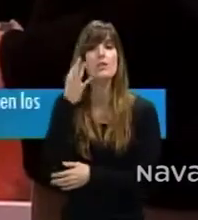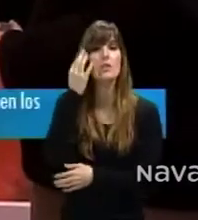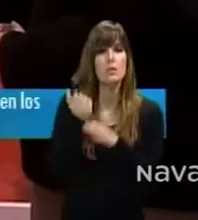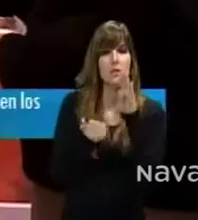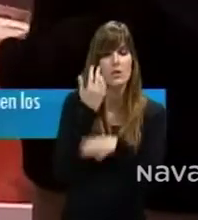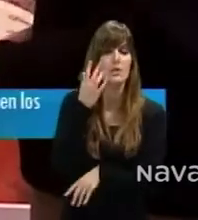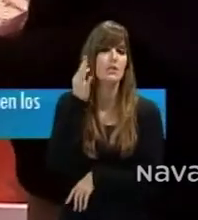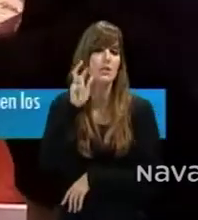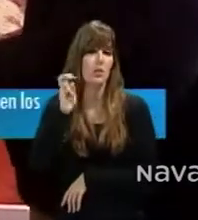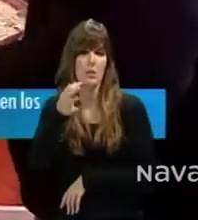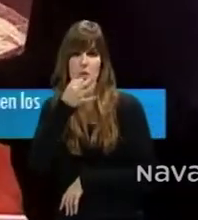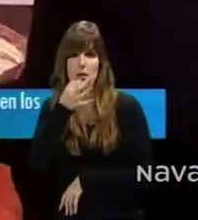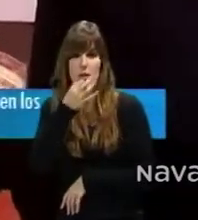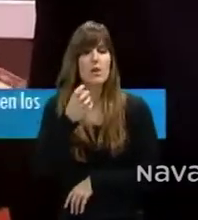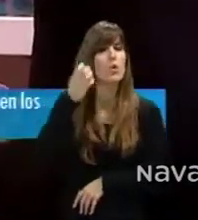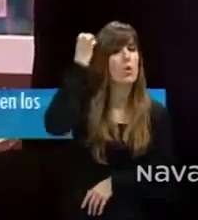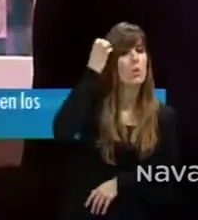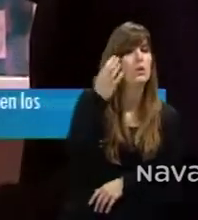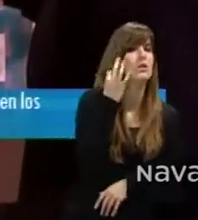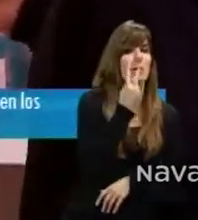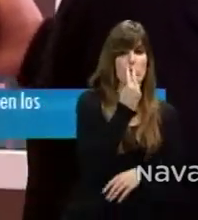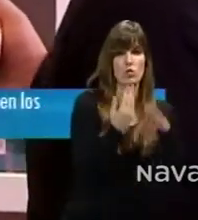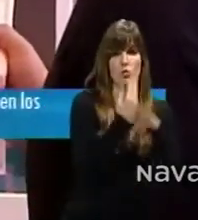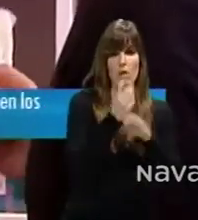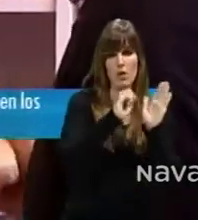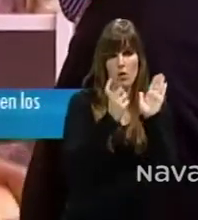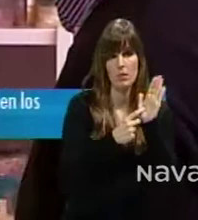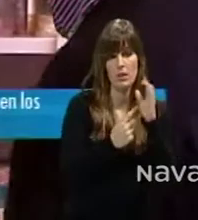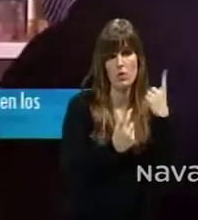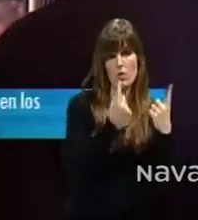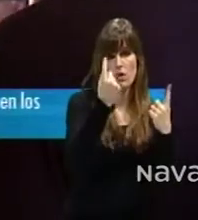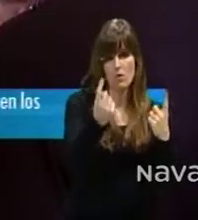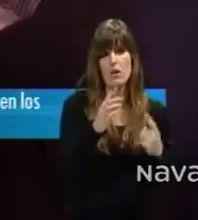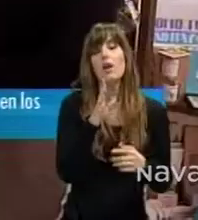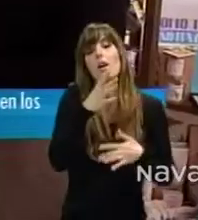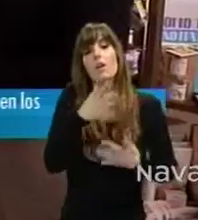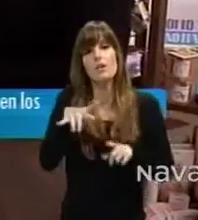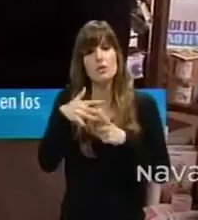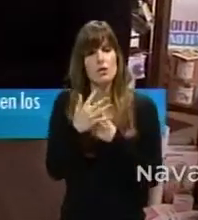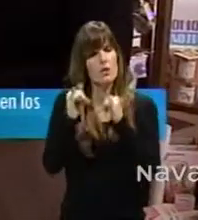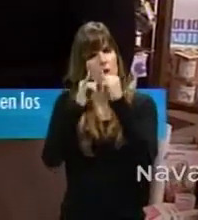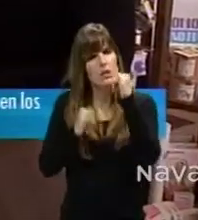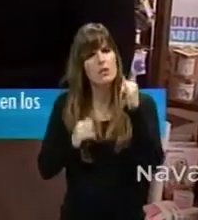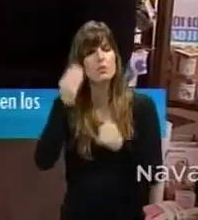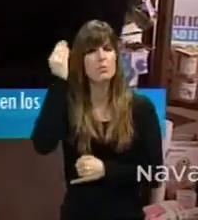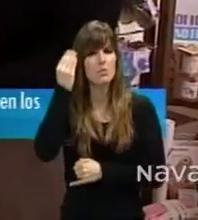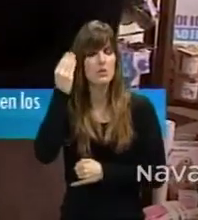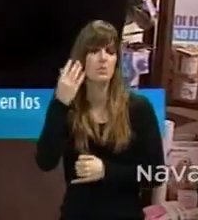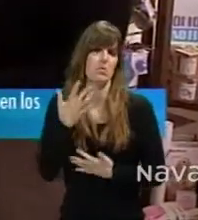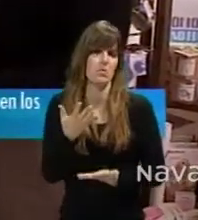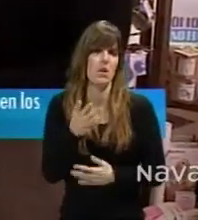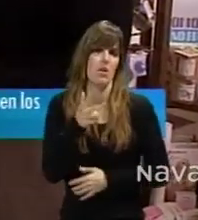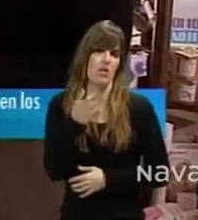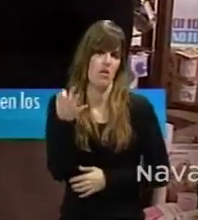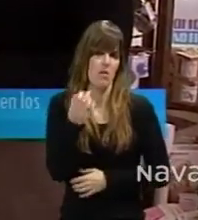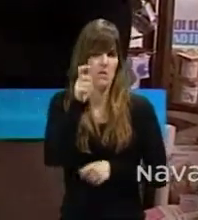la tarde. Y en Coruña tenemos dos de jornada completa, una en cada tienda. Además, como están los tiempos, ¿no? Pues yo creo que es lo que